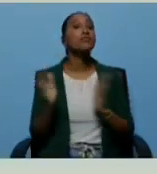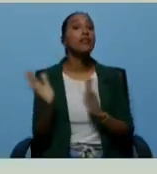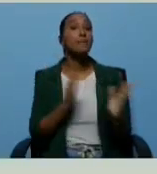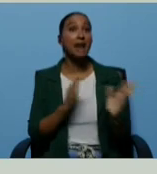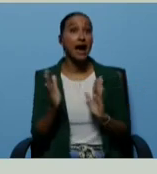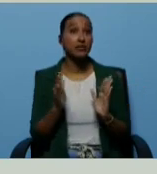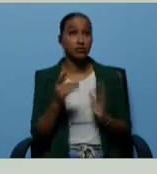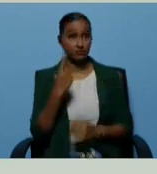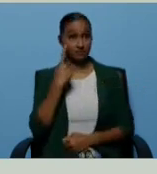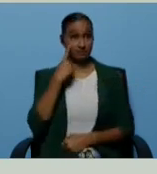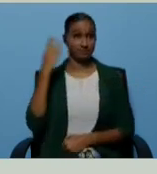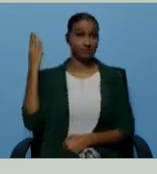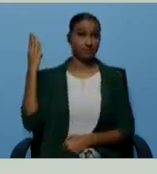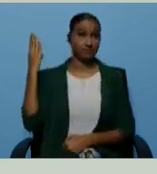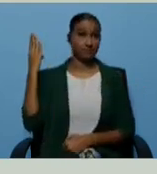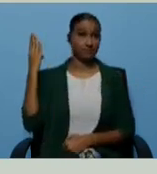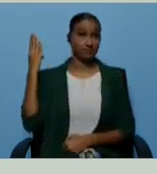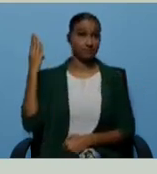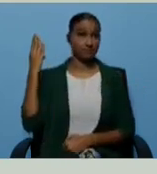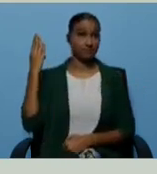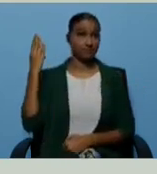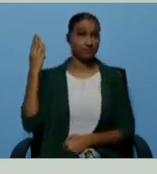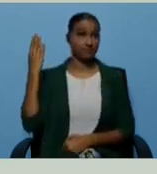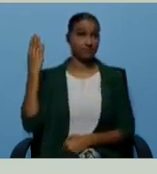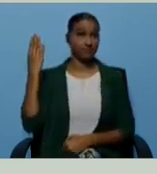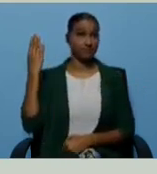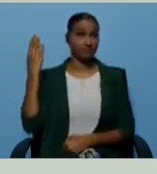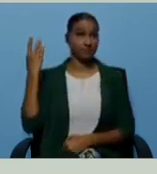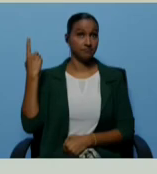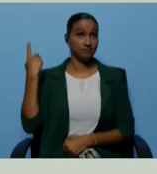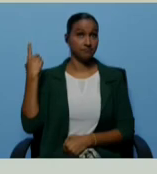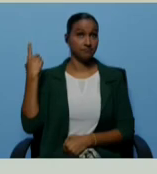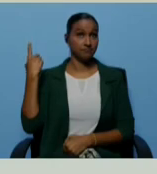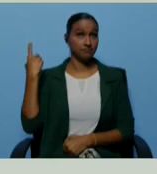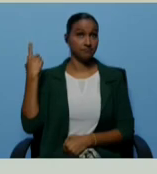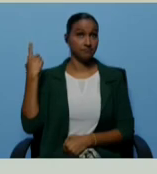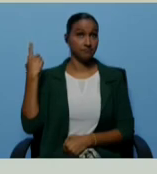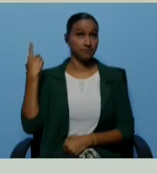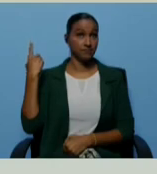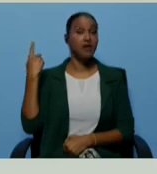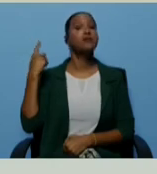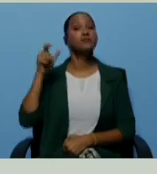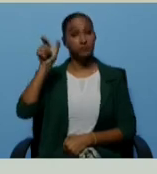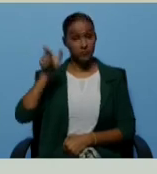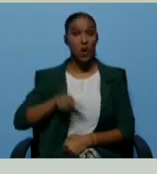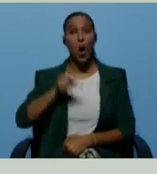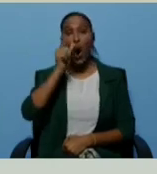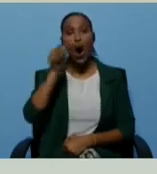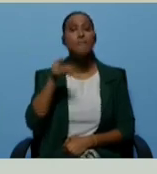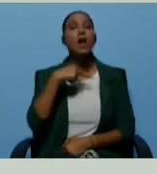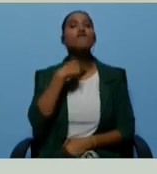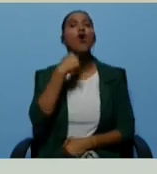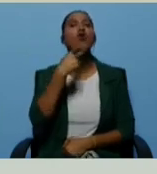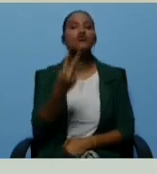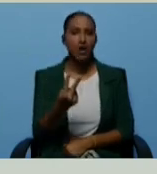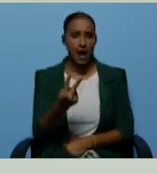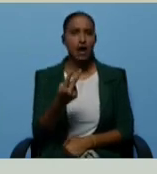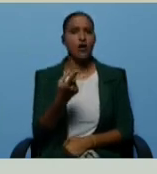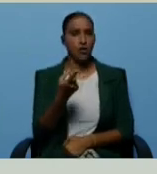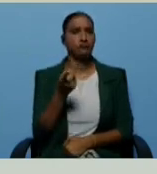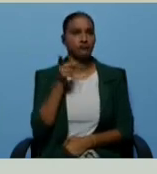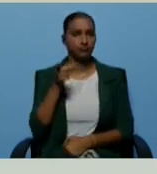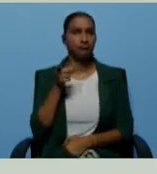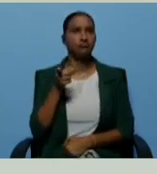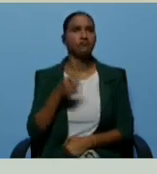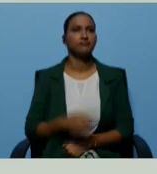refiere en ese mensaje Twitter, porque es el vocero que han utilizado, lo siguiente. Lo